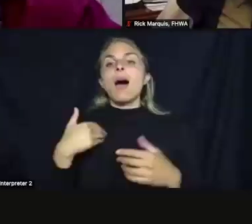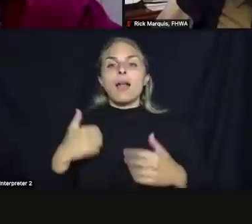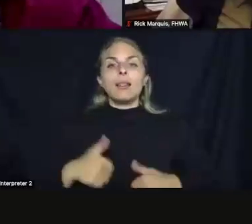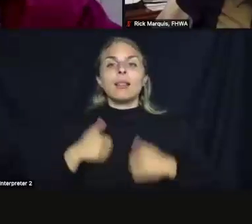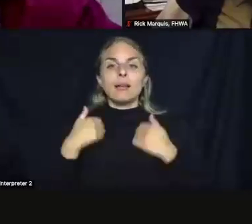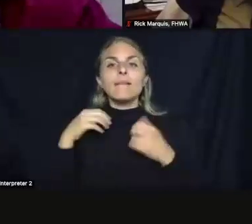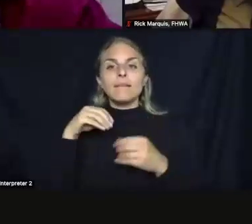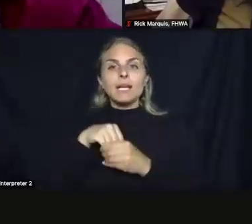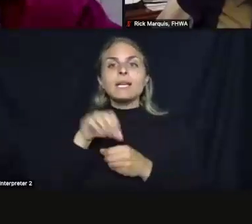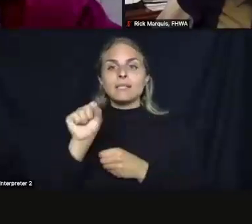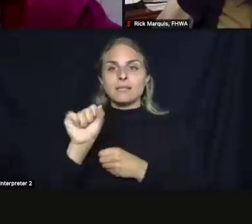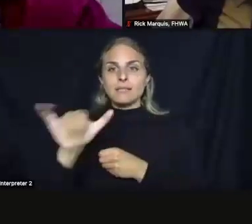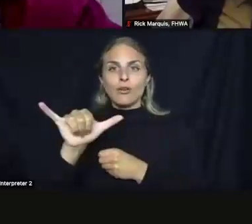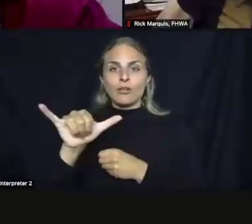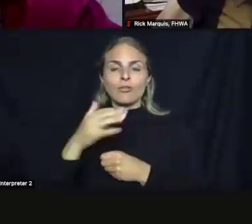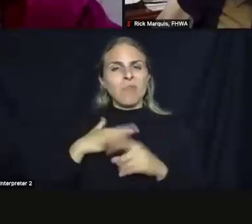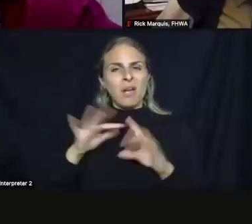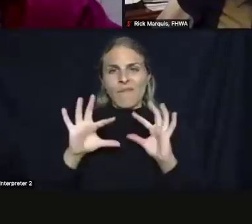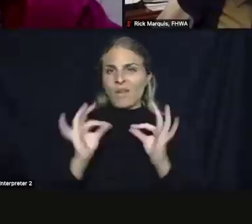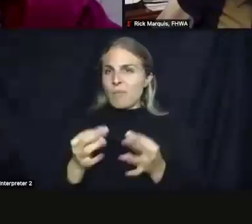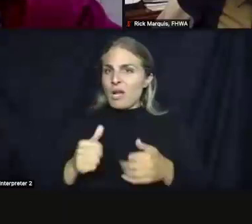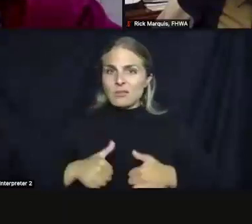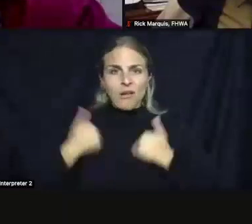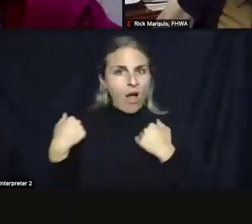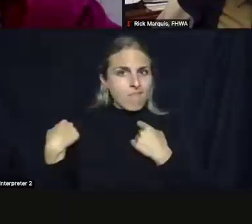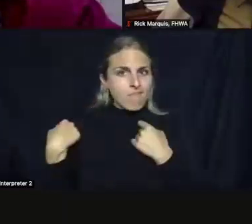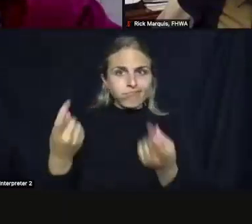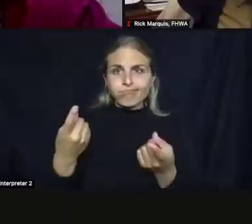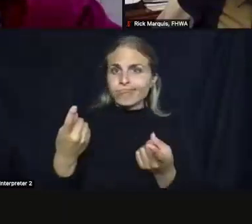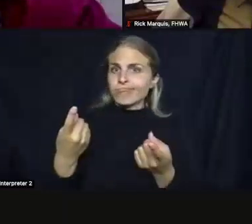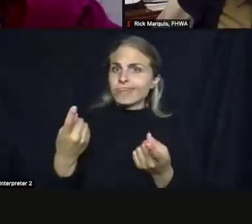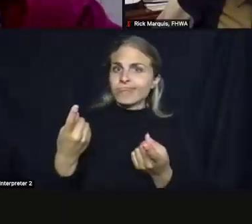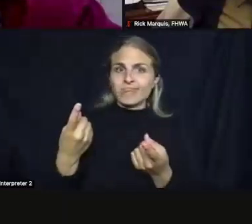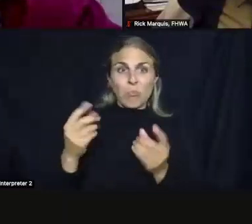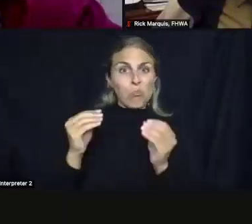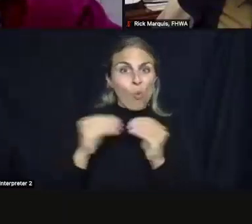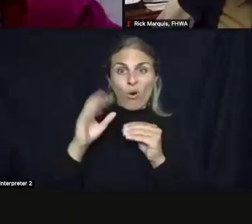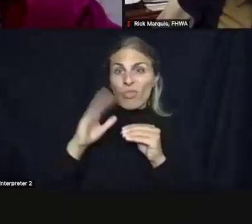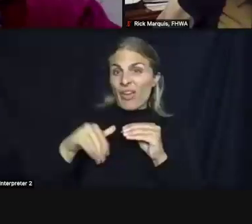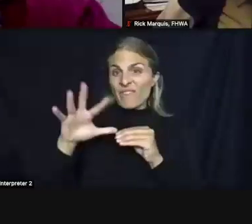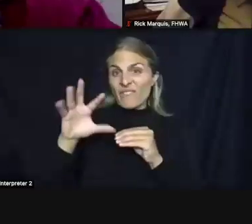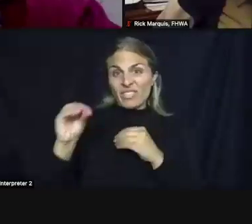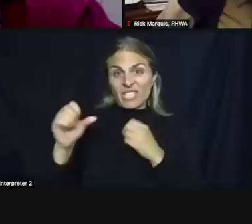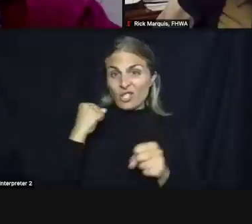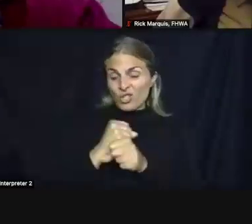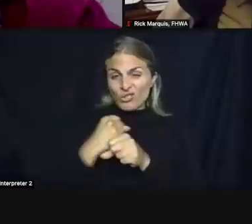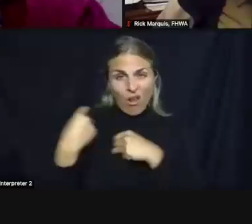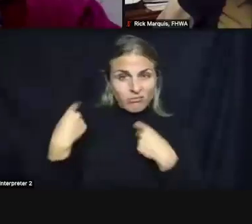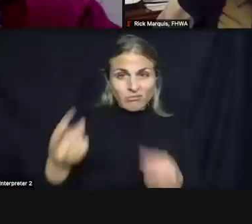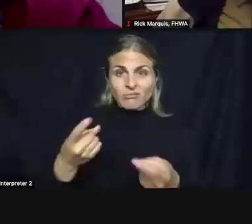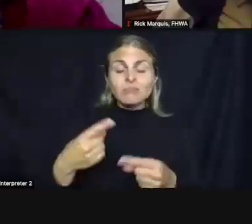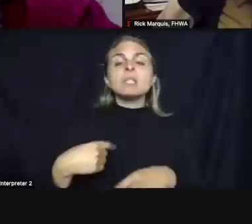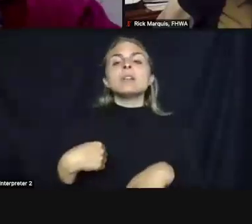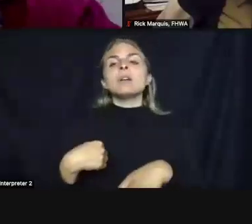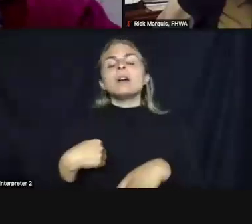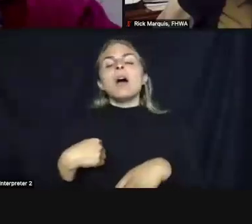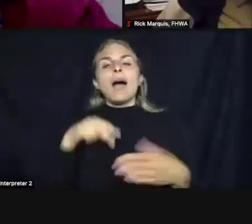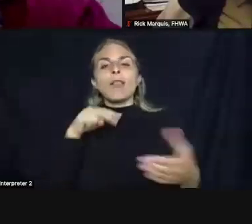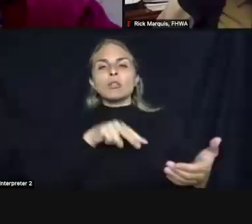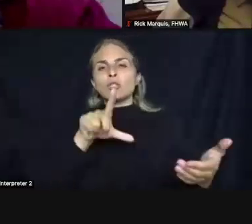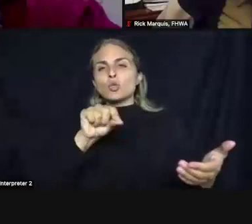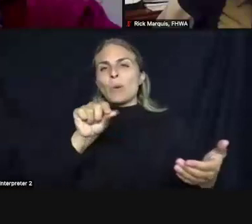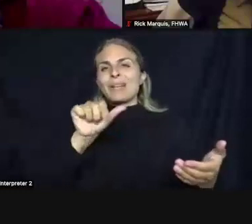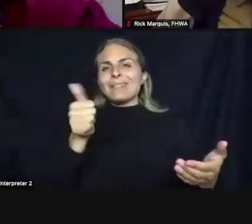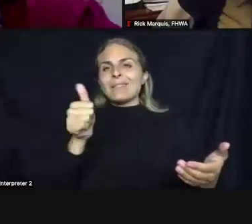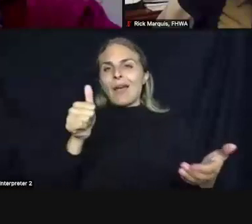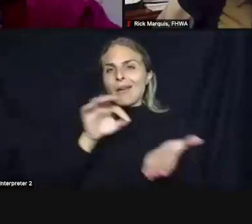T-A-R-V-E-R, yo soy residente de Syracuse. Mi familia ha vivido en Syracuse durante más de 5 décadas.